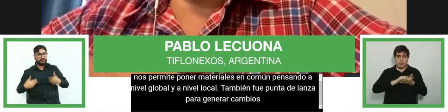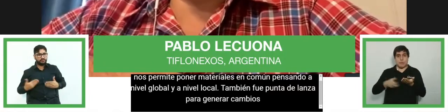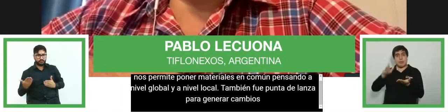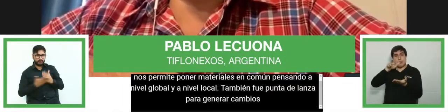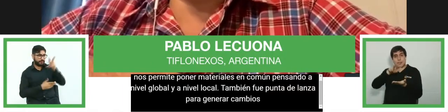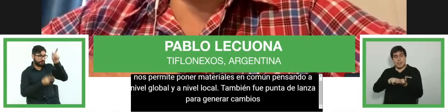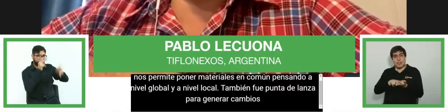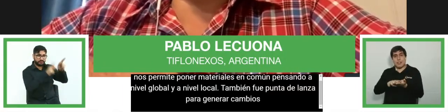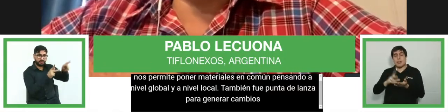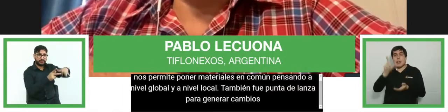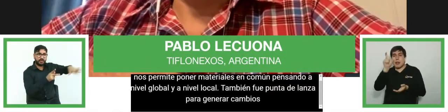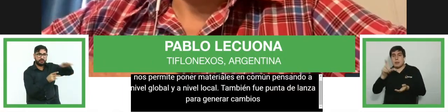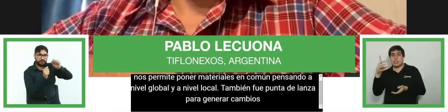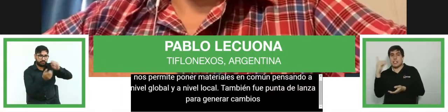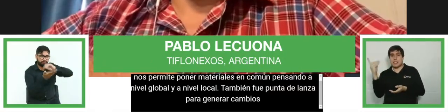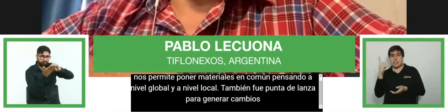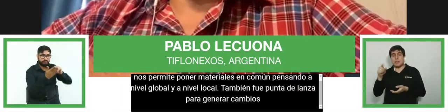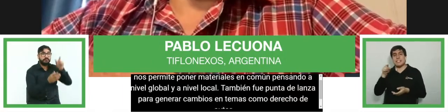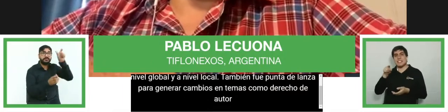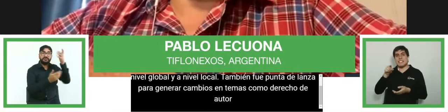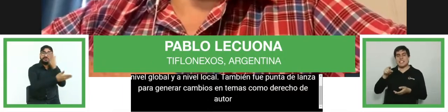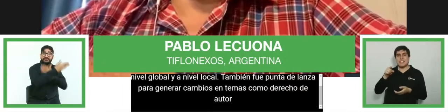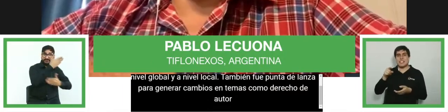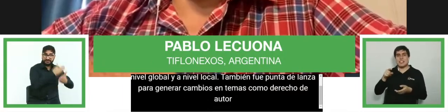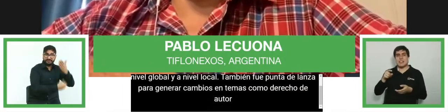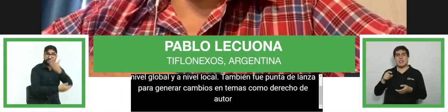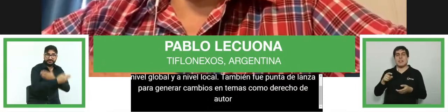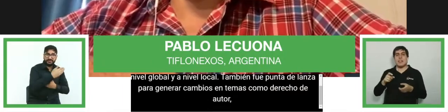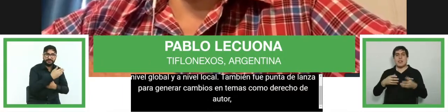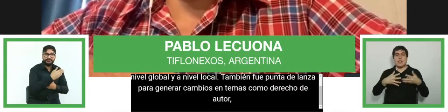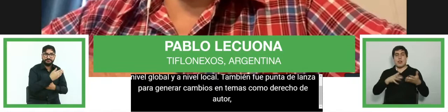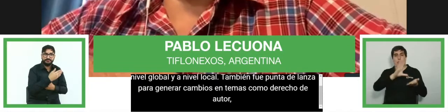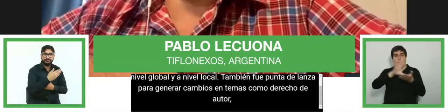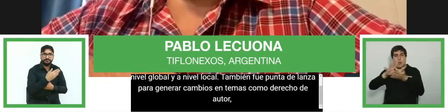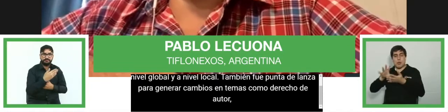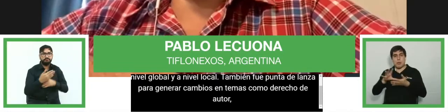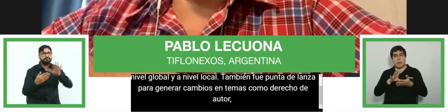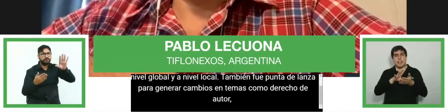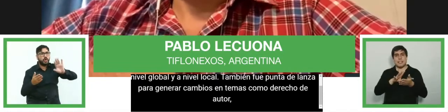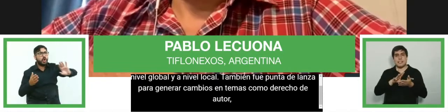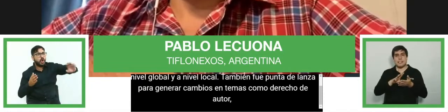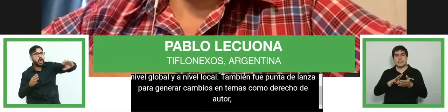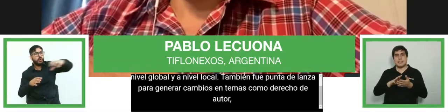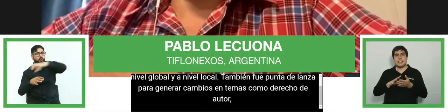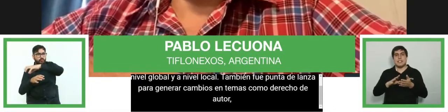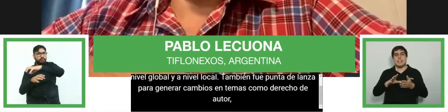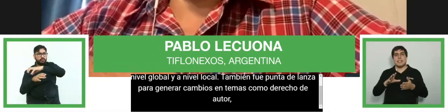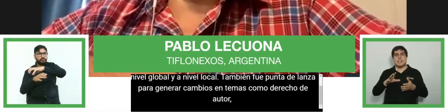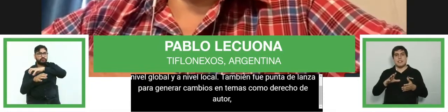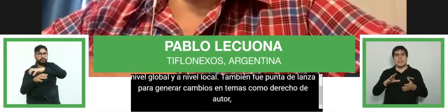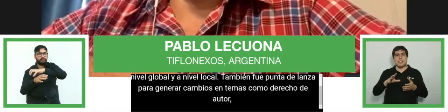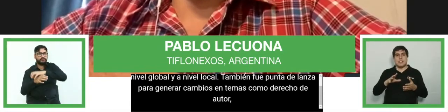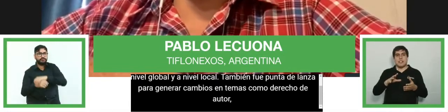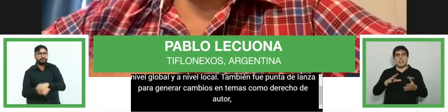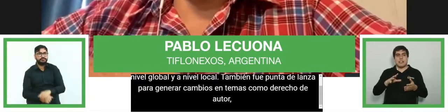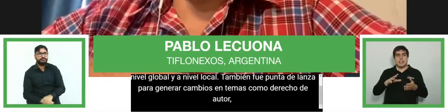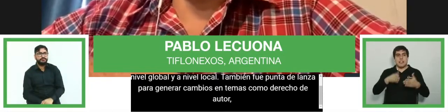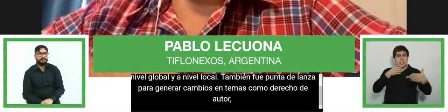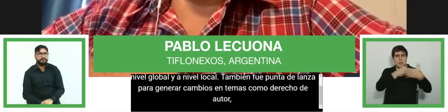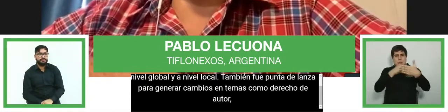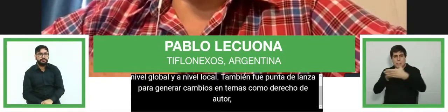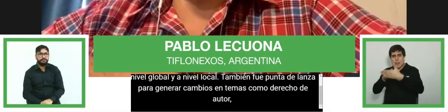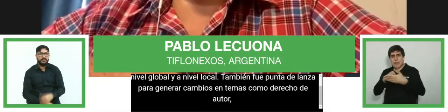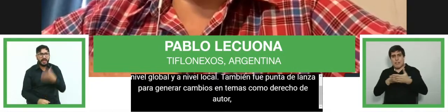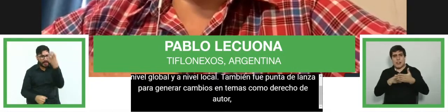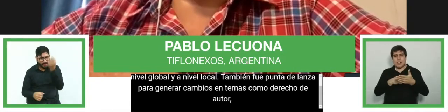las Personas con Discapacidad dice, los estados deben evitar que las protecciones de derecho de autor sean una barrera excesiva para